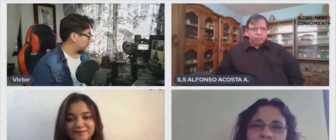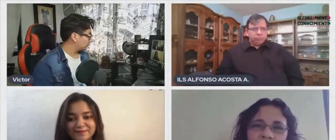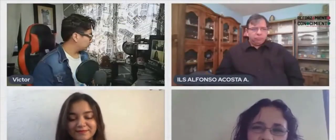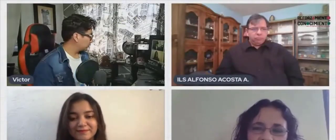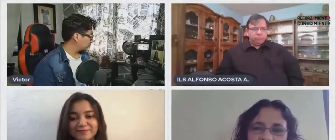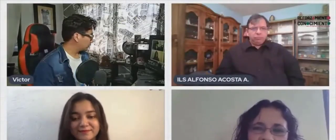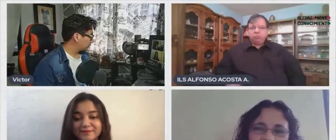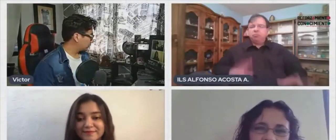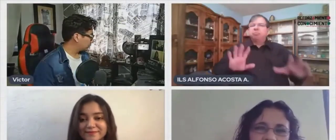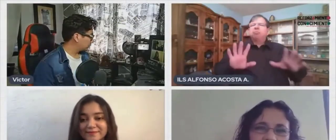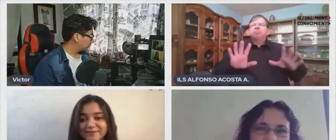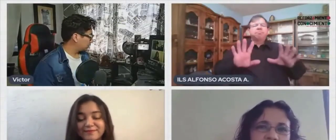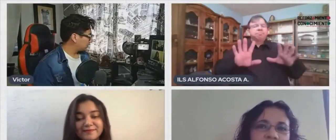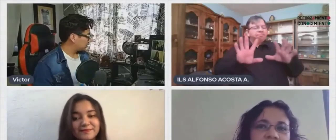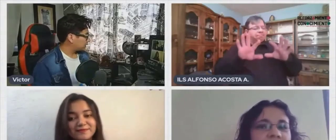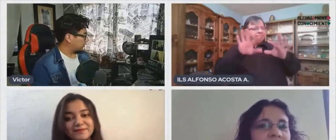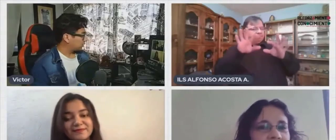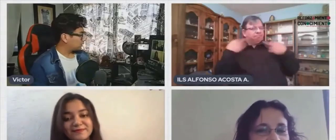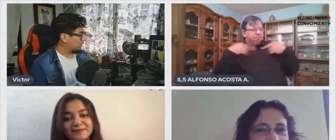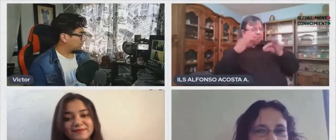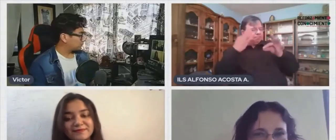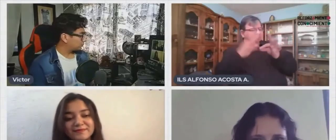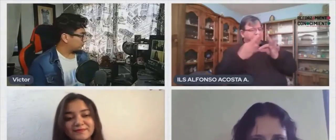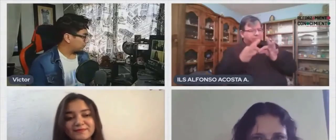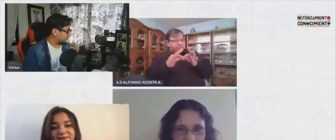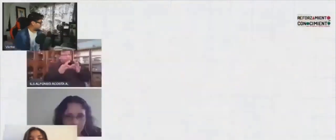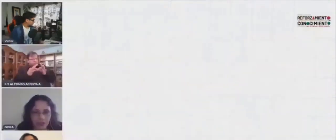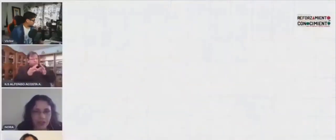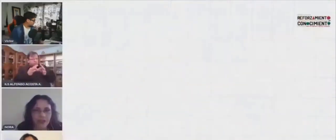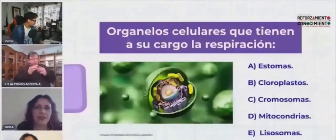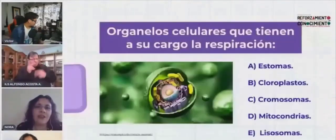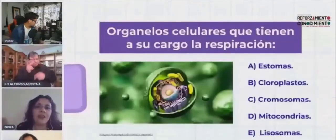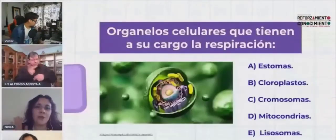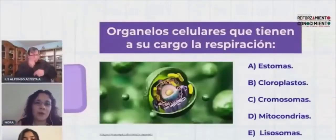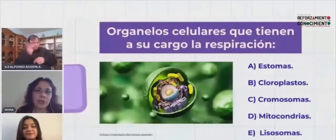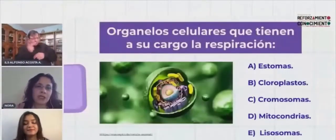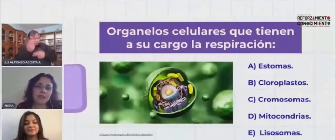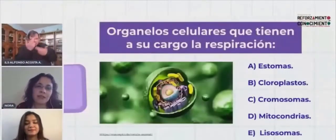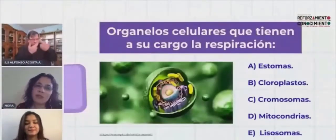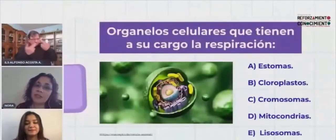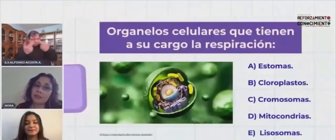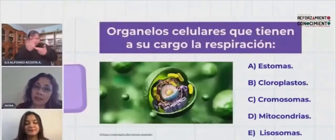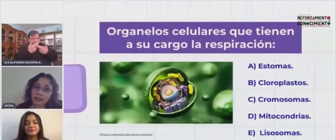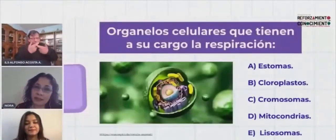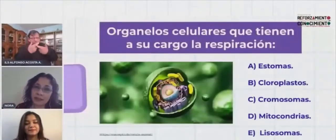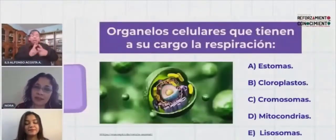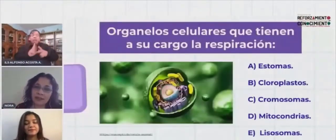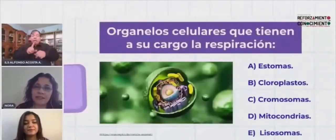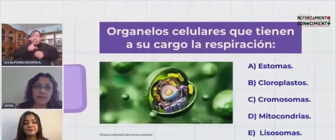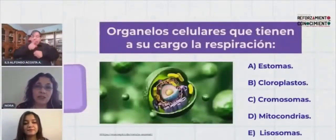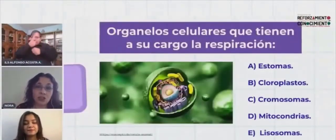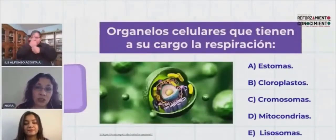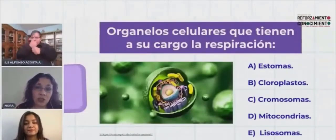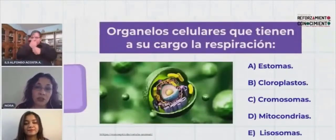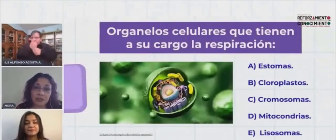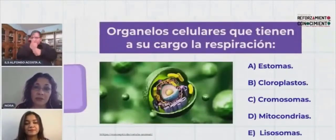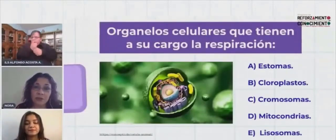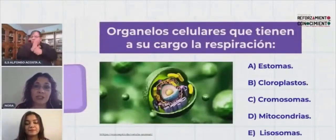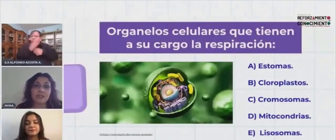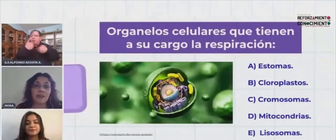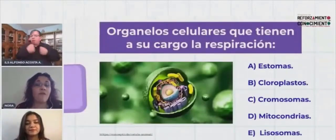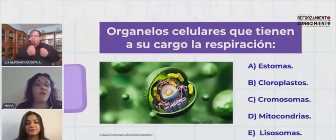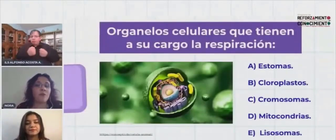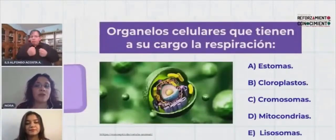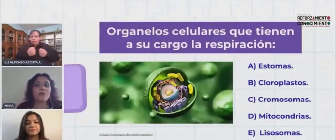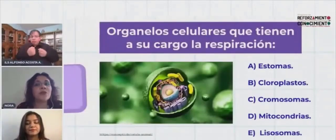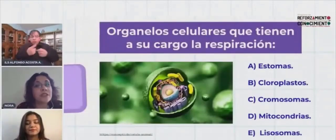Perfecto, muchachos. Vamos a analizar esta pregunta. Lo primero que tenemos que entender es que todos los seres